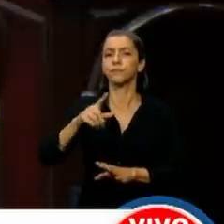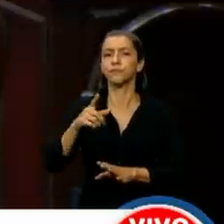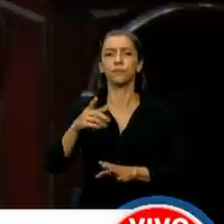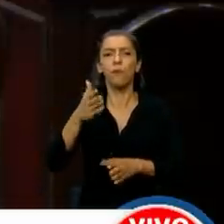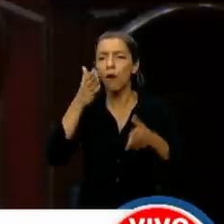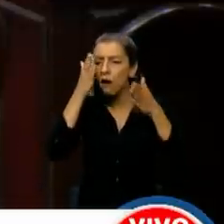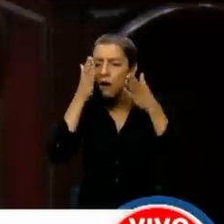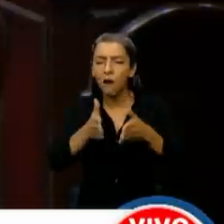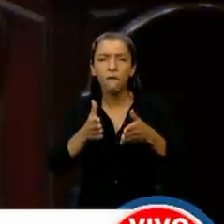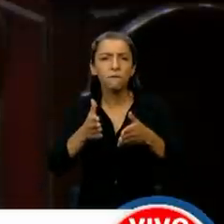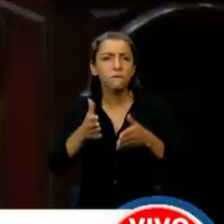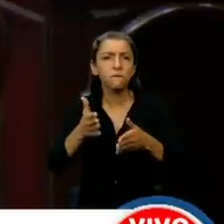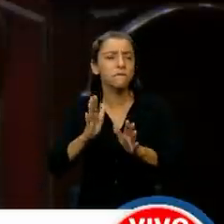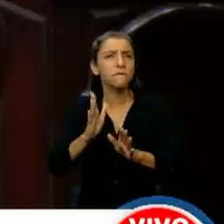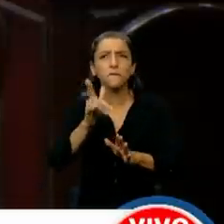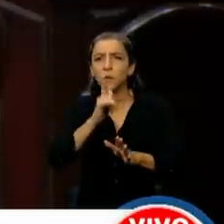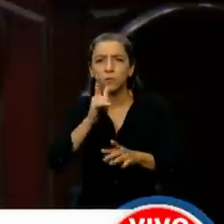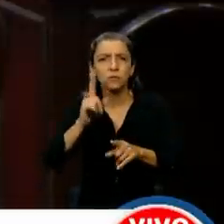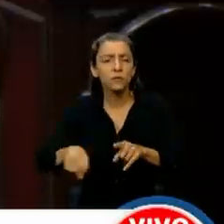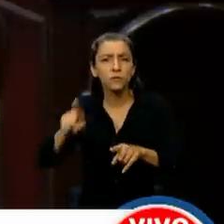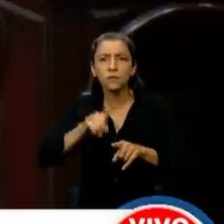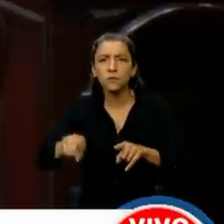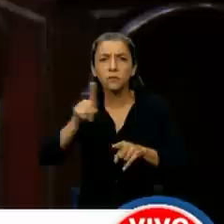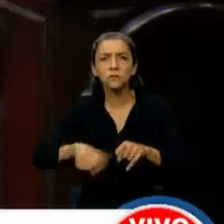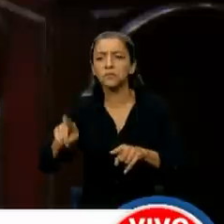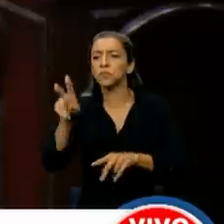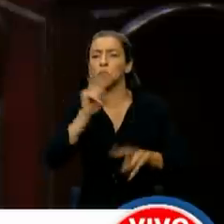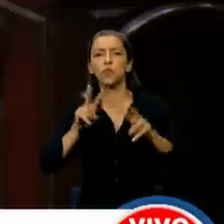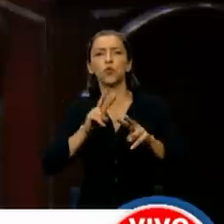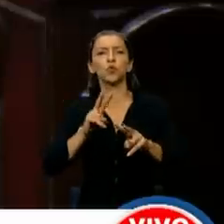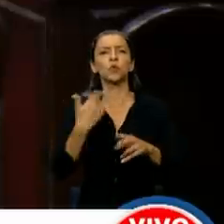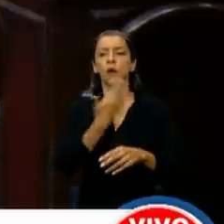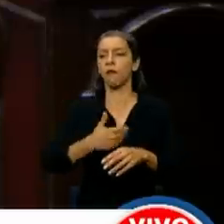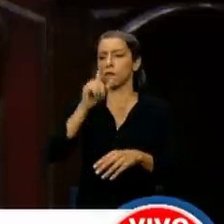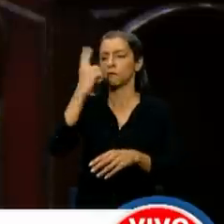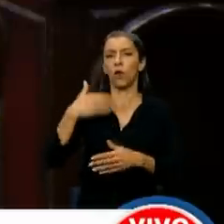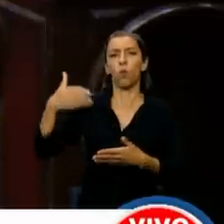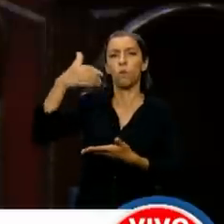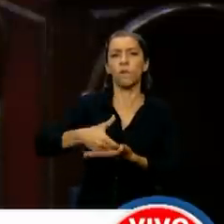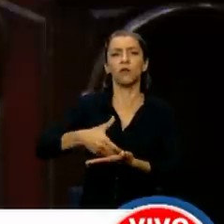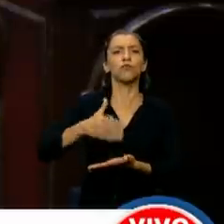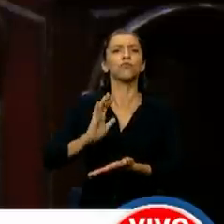casi enfermiza por caracterizar a toda inversión estatal como superfluo y como